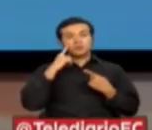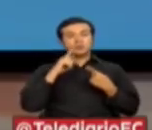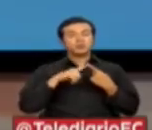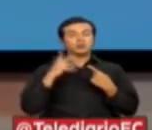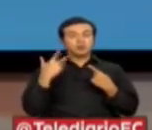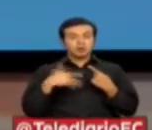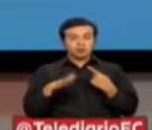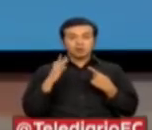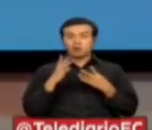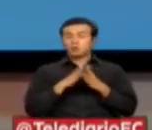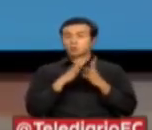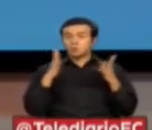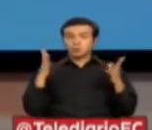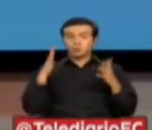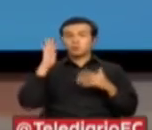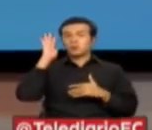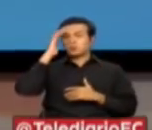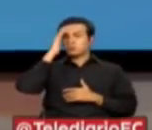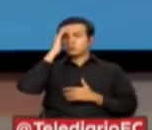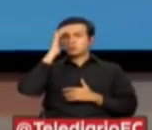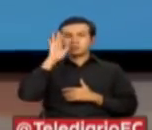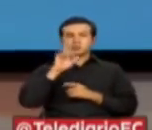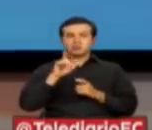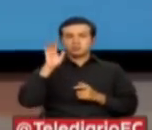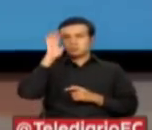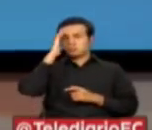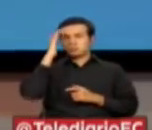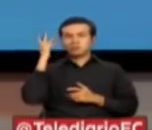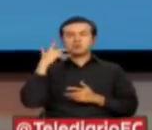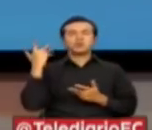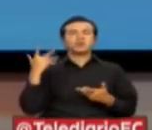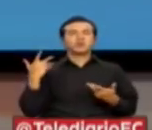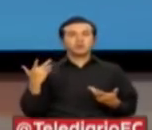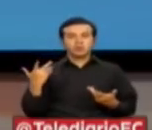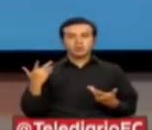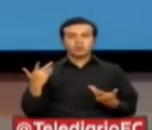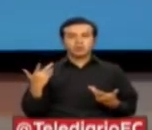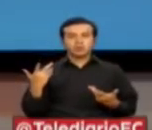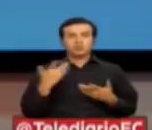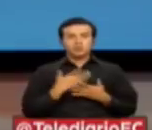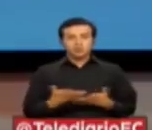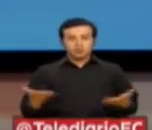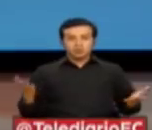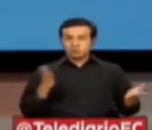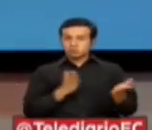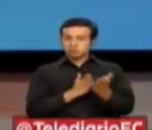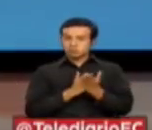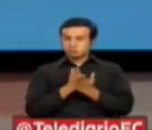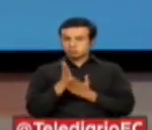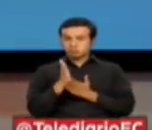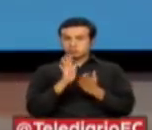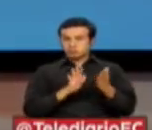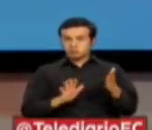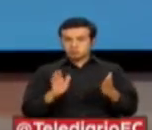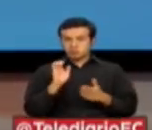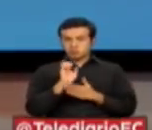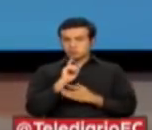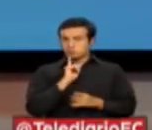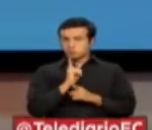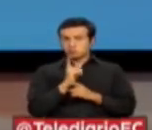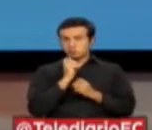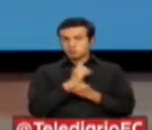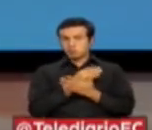esto, porque buena parte de la preocupación de la ciudadanía es el saber cuál es el rumbo que va a tomar el país. Por eso digo